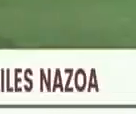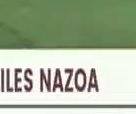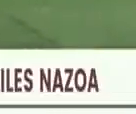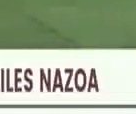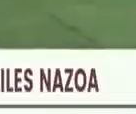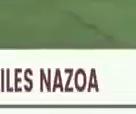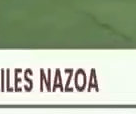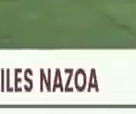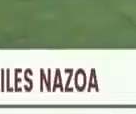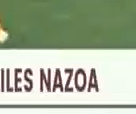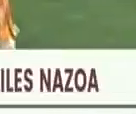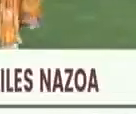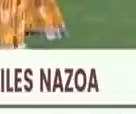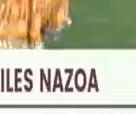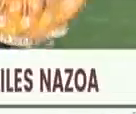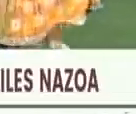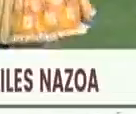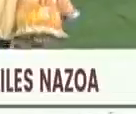ya!